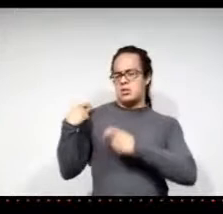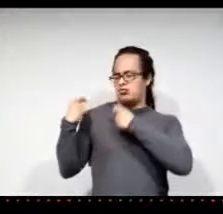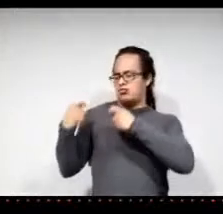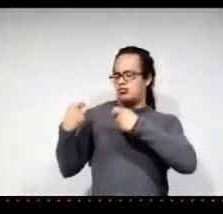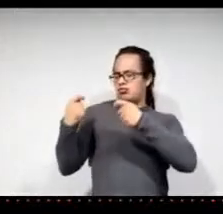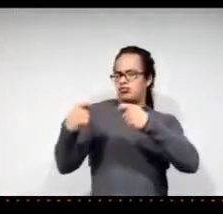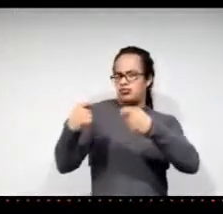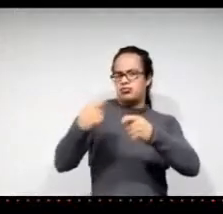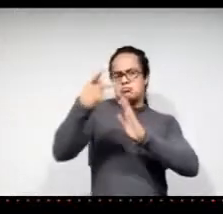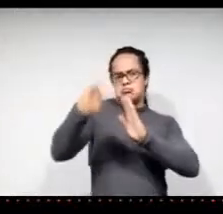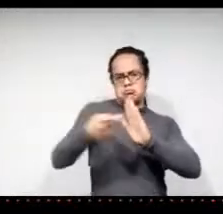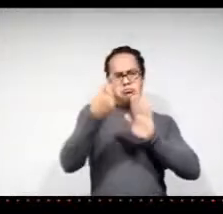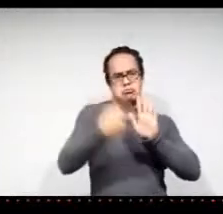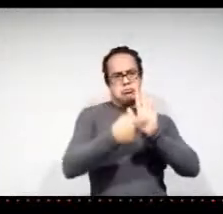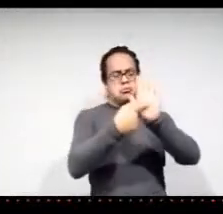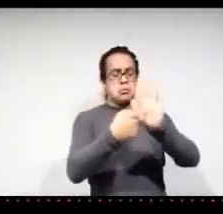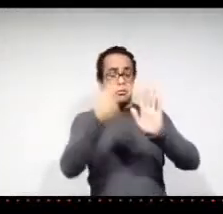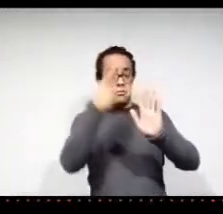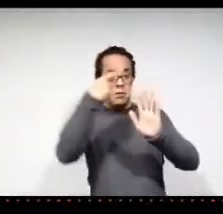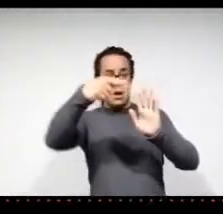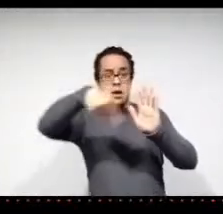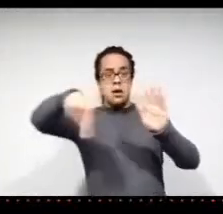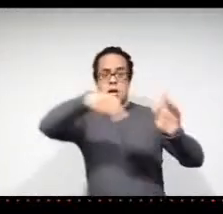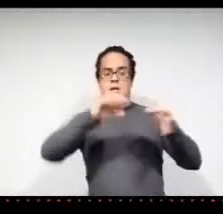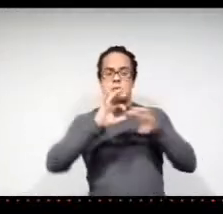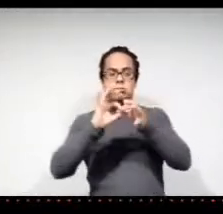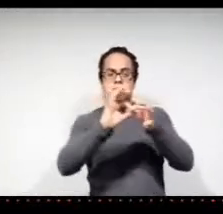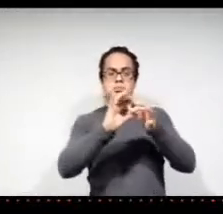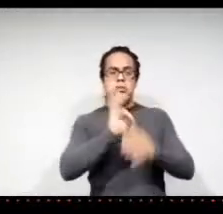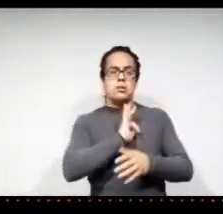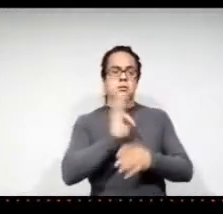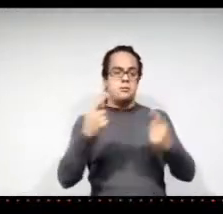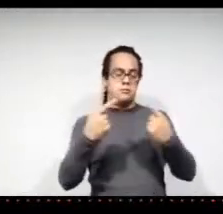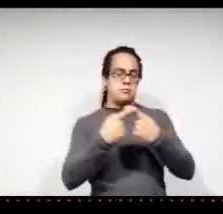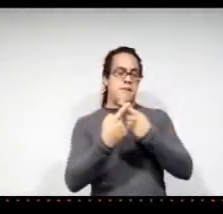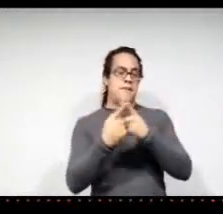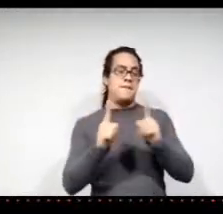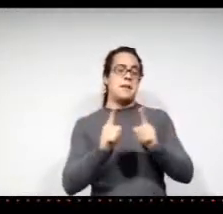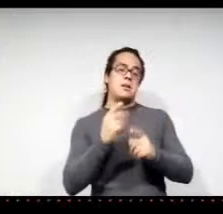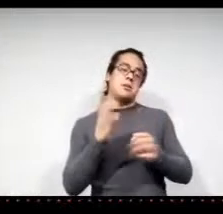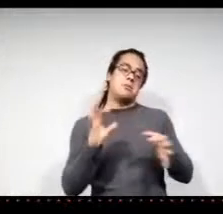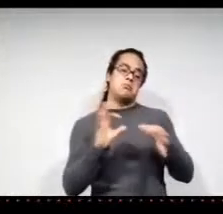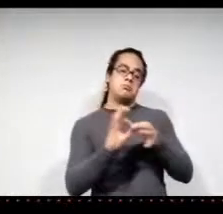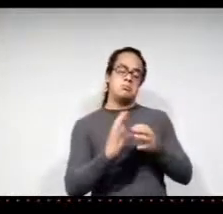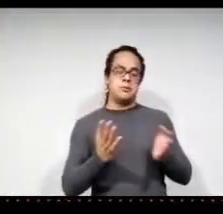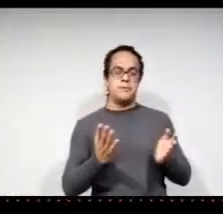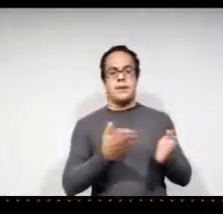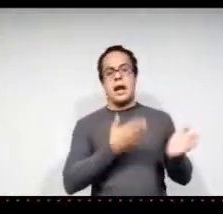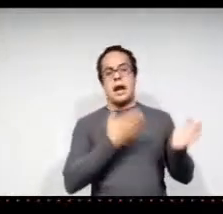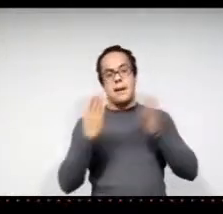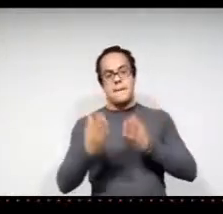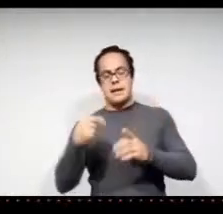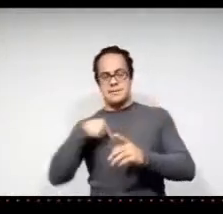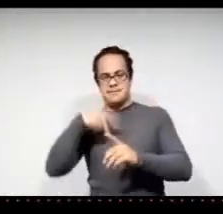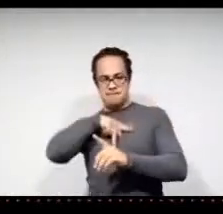permitan enriquecer más la experiencia. Ahora, la respuesta a título personal y me hago cargo.